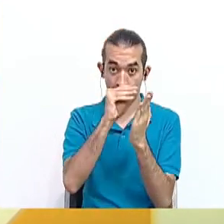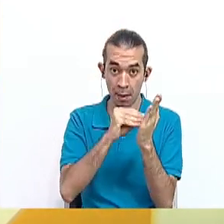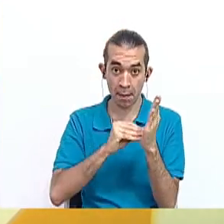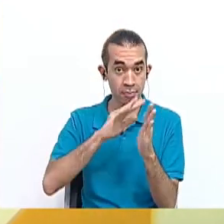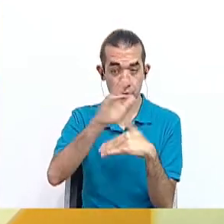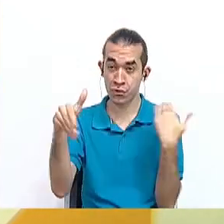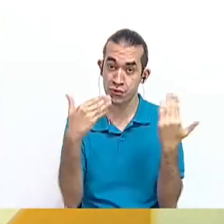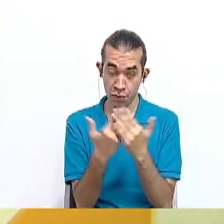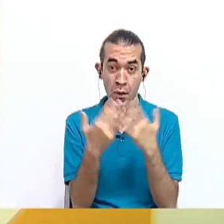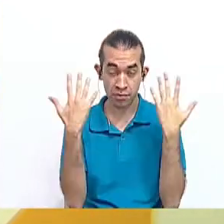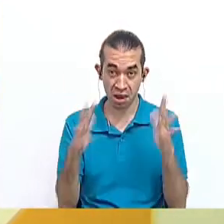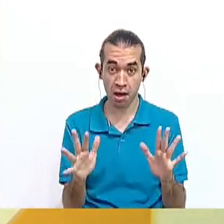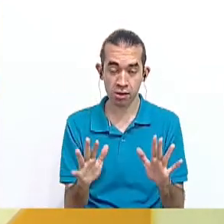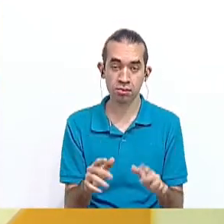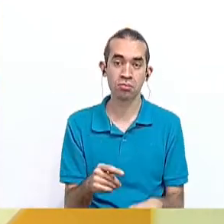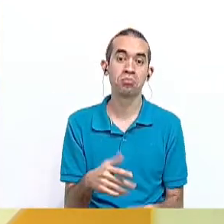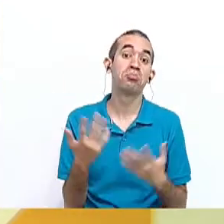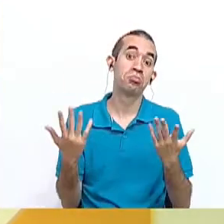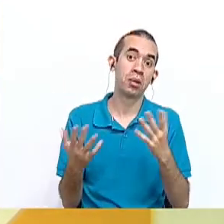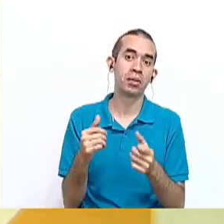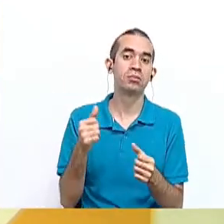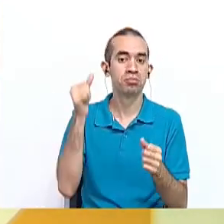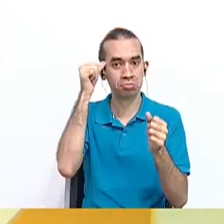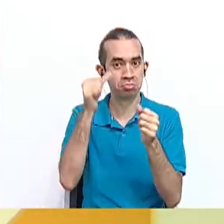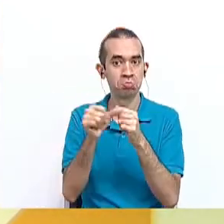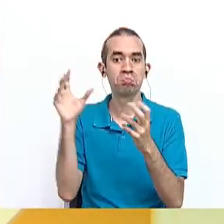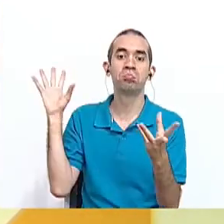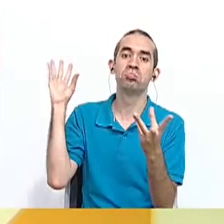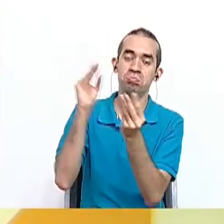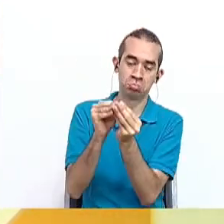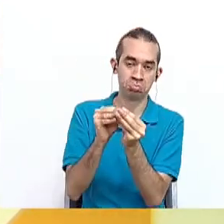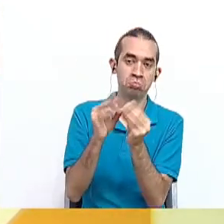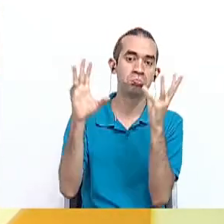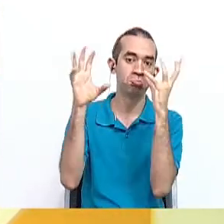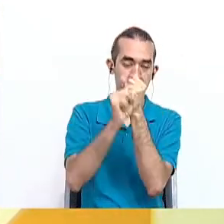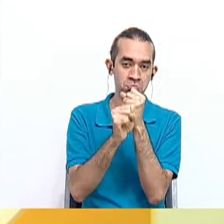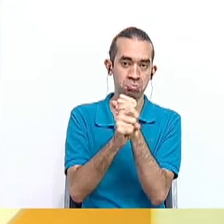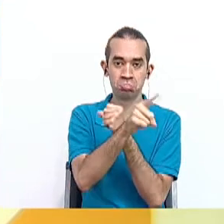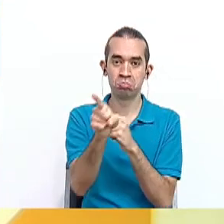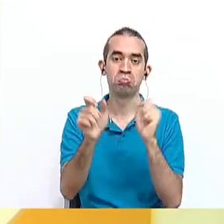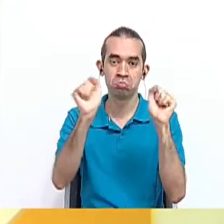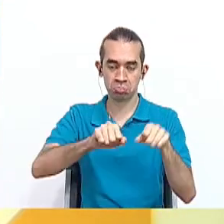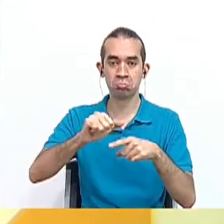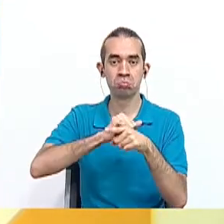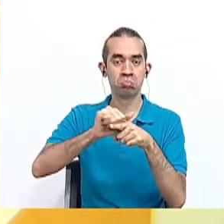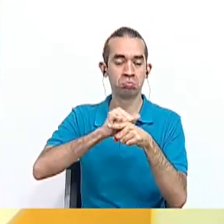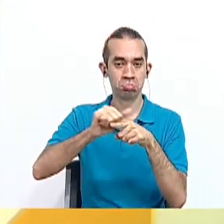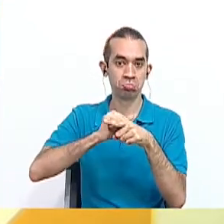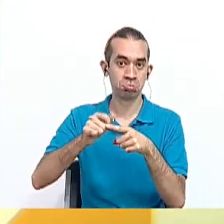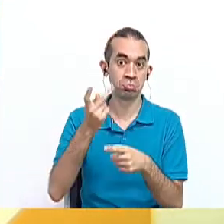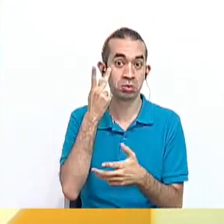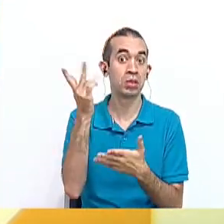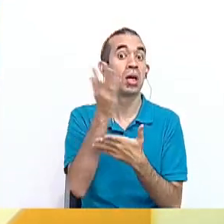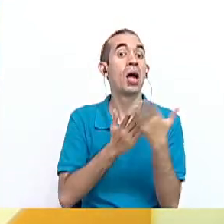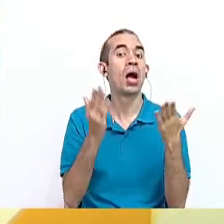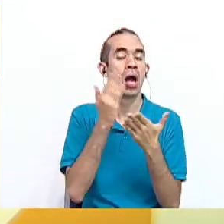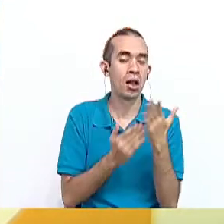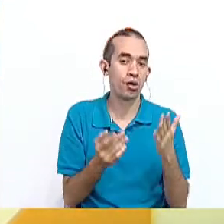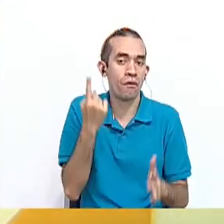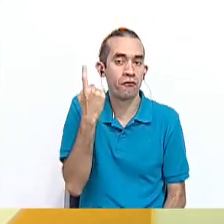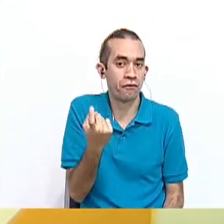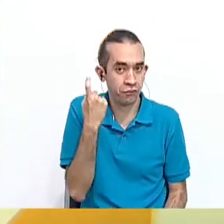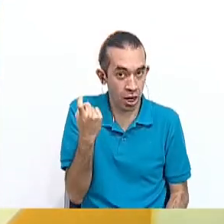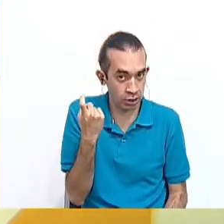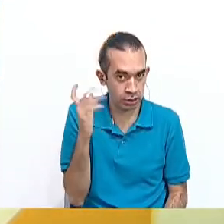uno? Bueno, ¿qué les parece si recapitulamos? Así ustedes tienen el tiempo para repasar y ver si se les quedó alguno